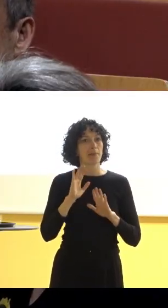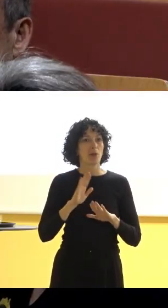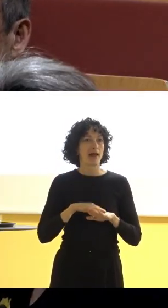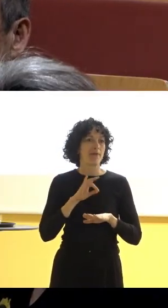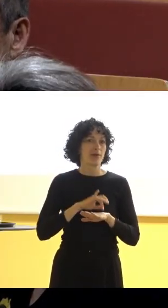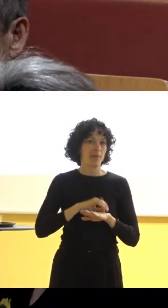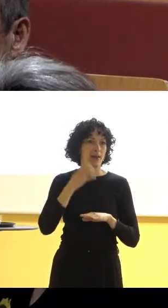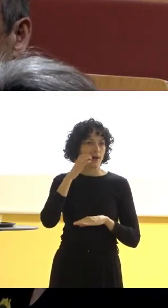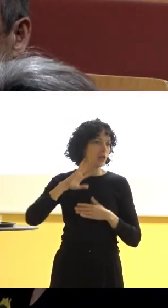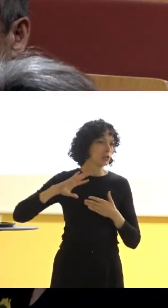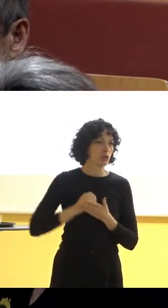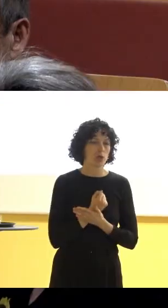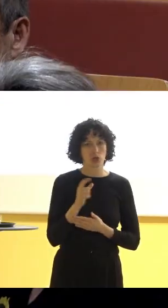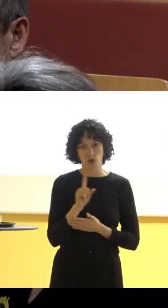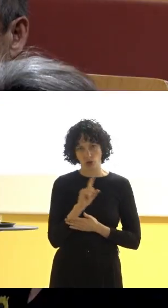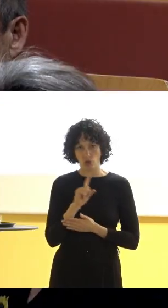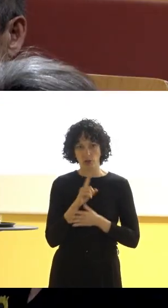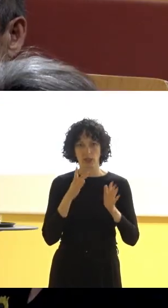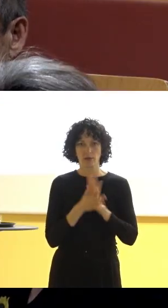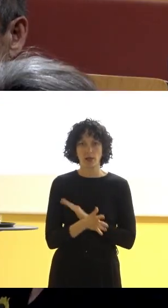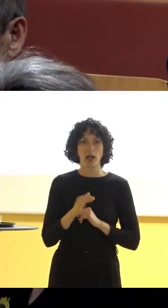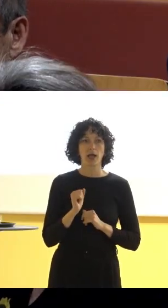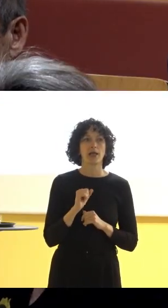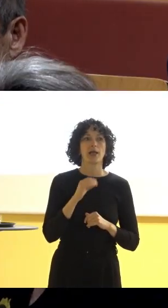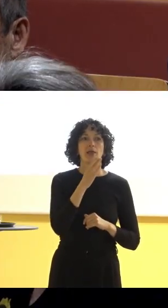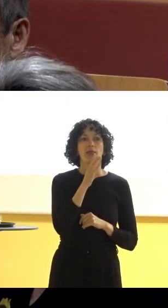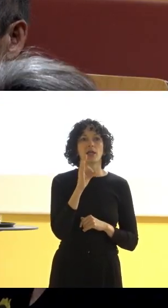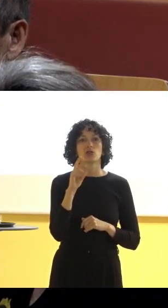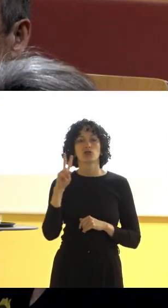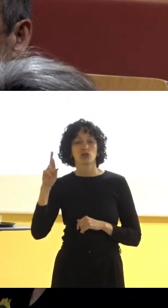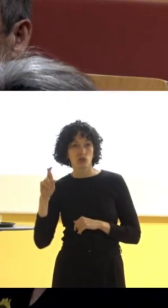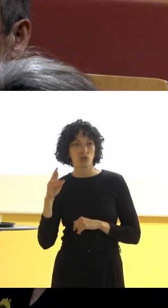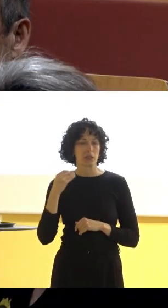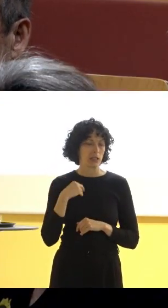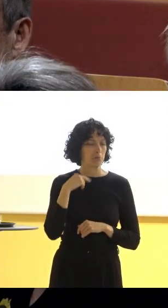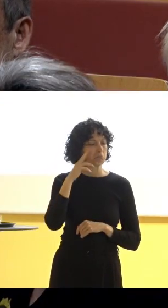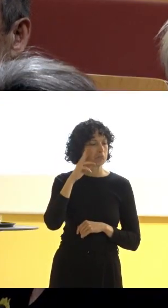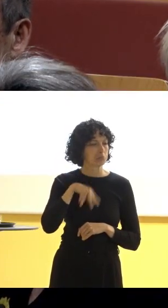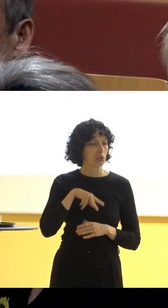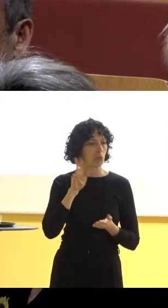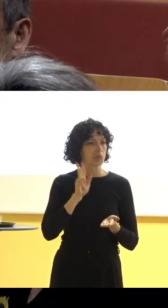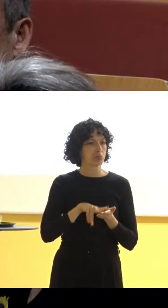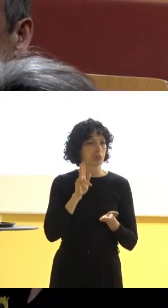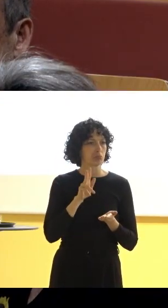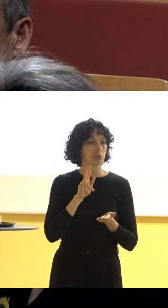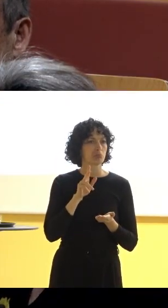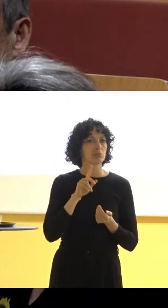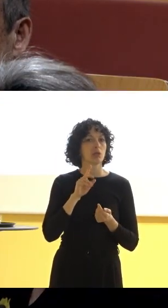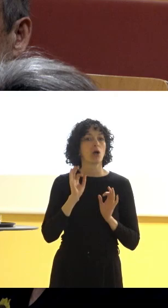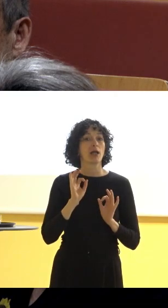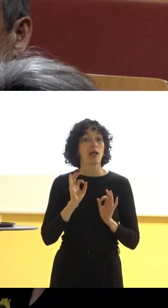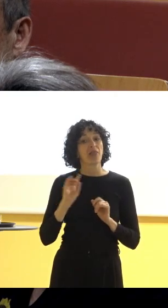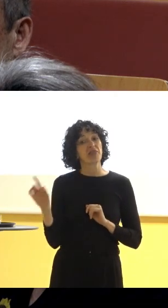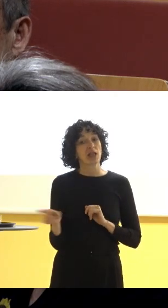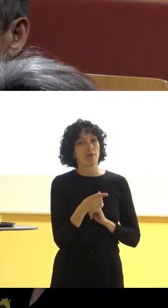las enfermedades raras. O sea, quiero decir, están los CESUR, ¿no?, que están reconocidos y que tienen una homologación y que hay una derivación, aunque no